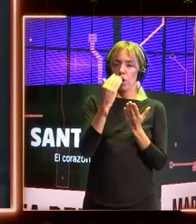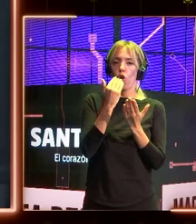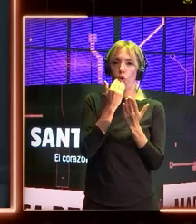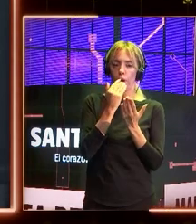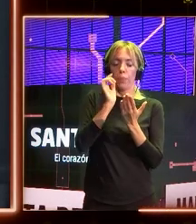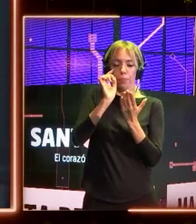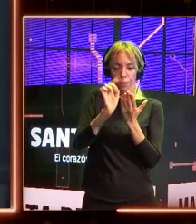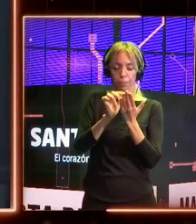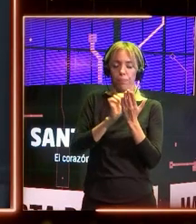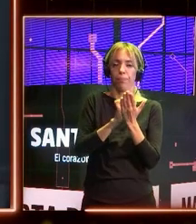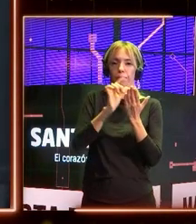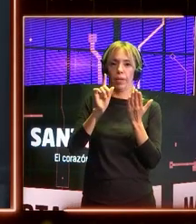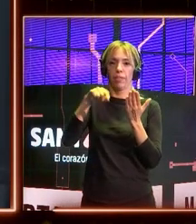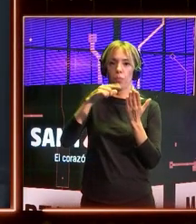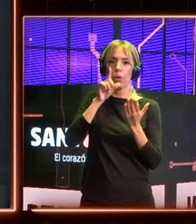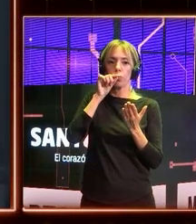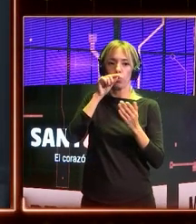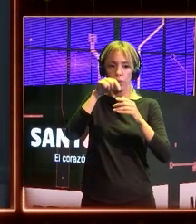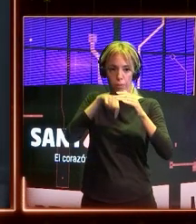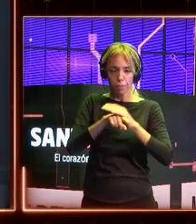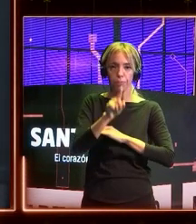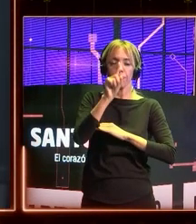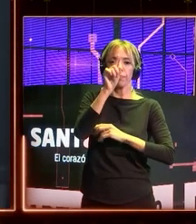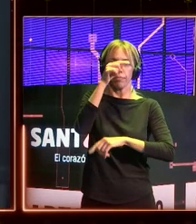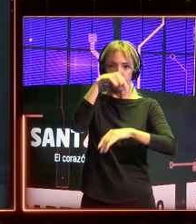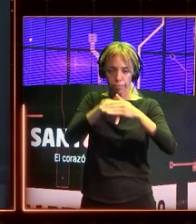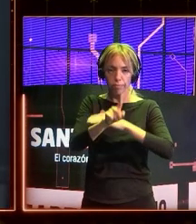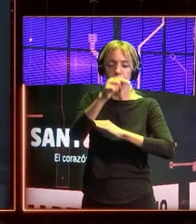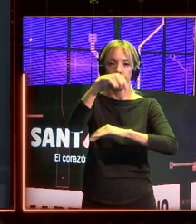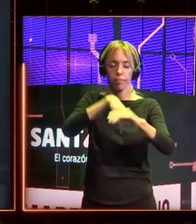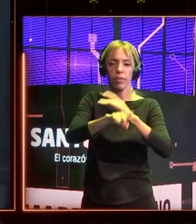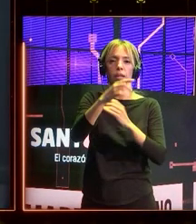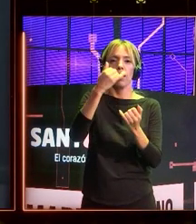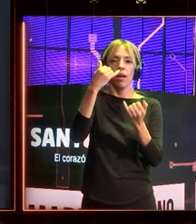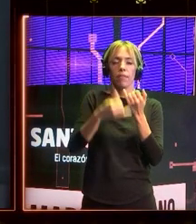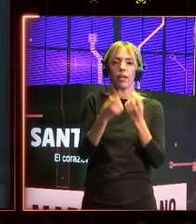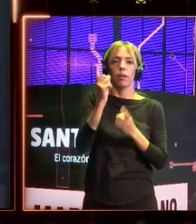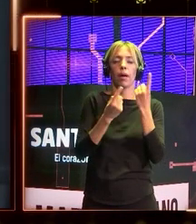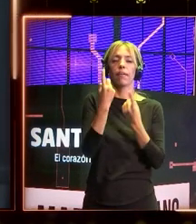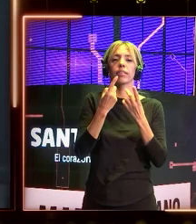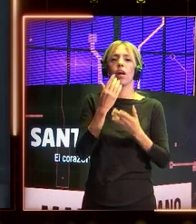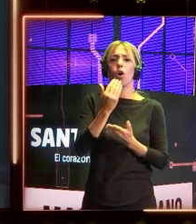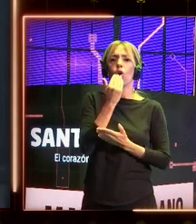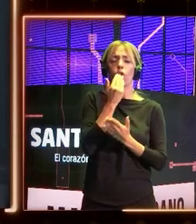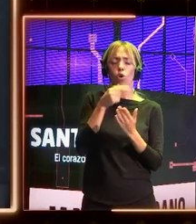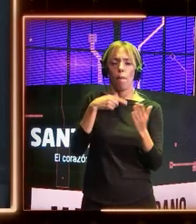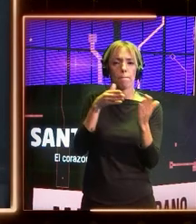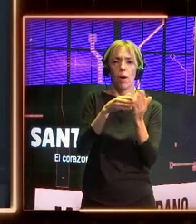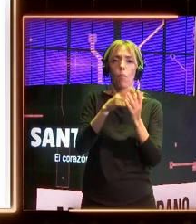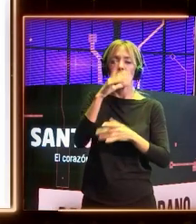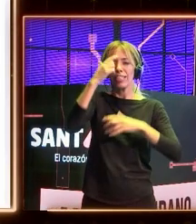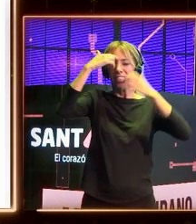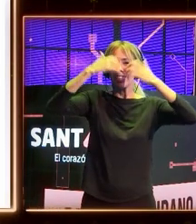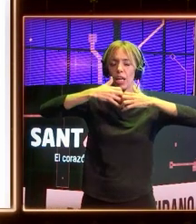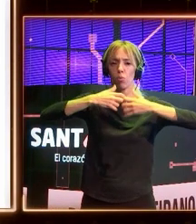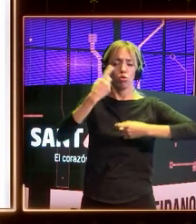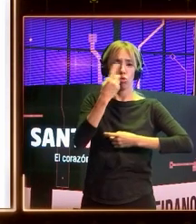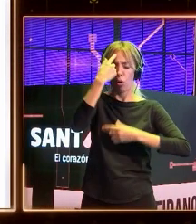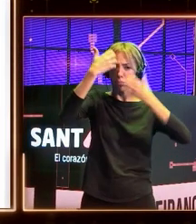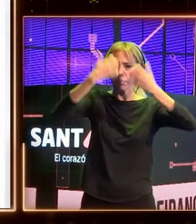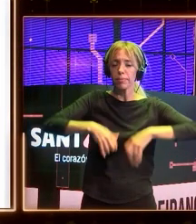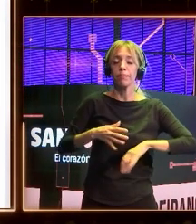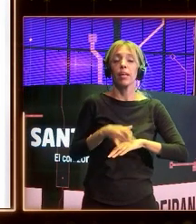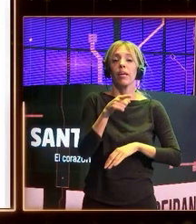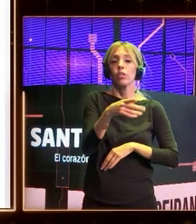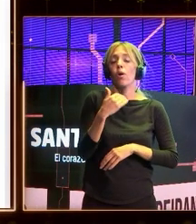luego abro Twitter y luego abro otra cosa y luego otra vez el correo, como que me quedo atascada ahí porque es que mi cerebro está funcionando solo. Esto